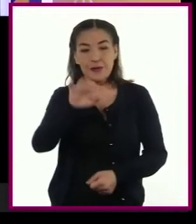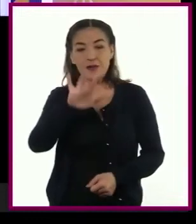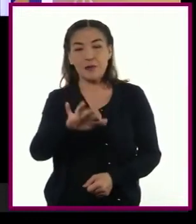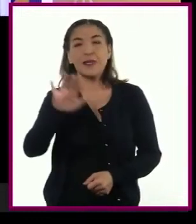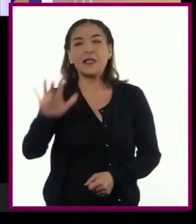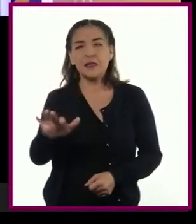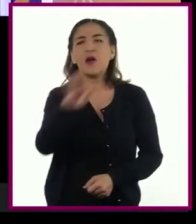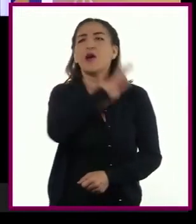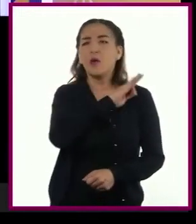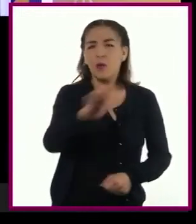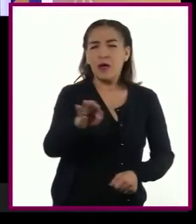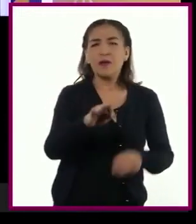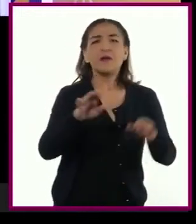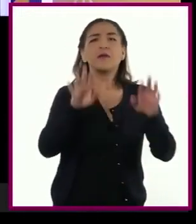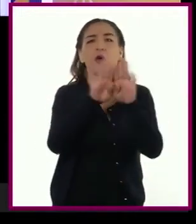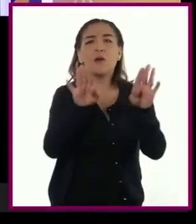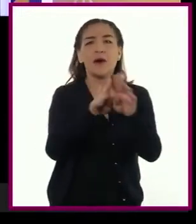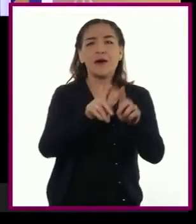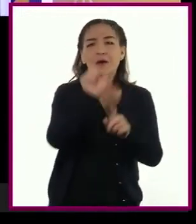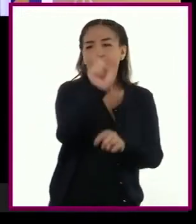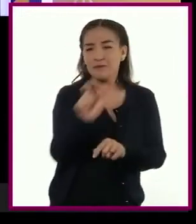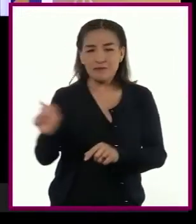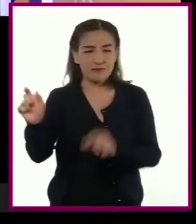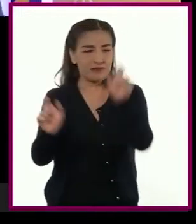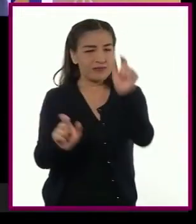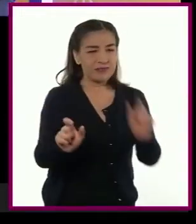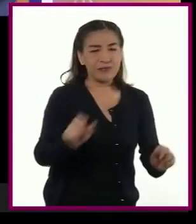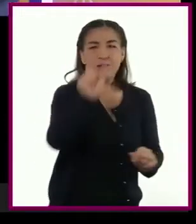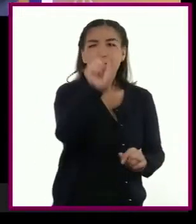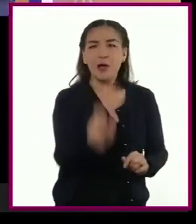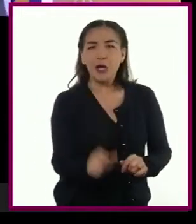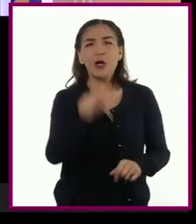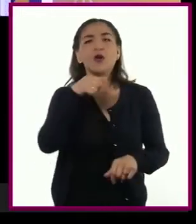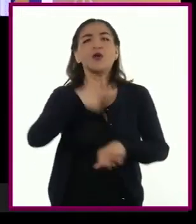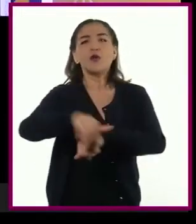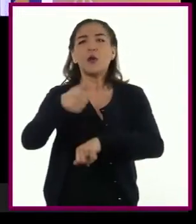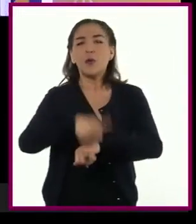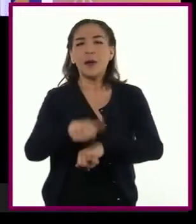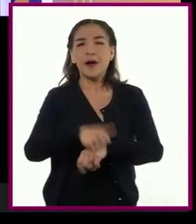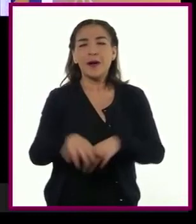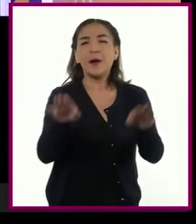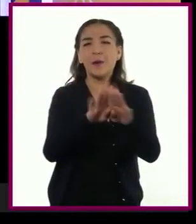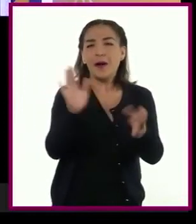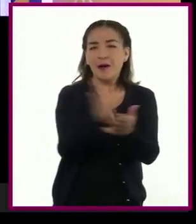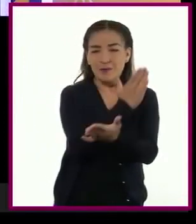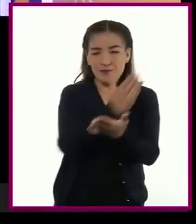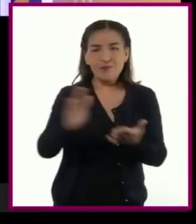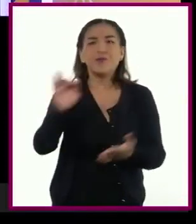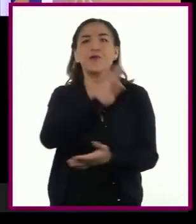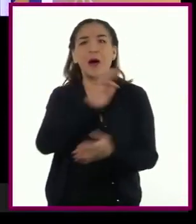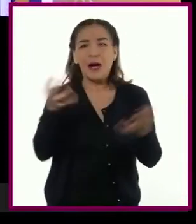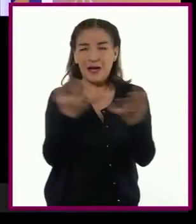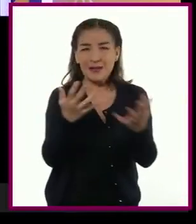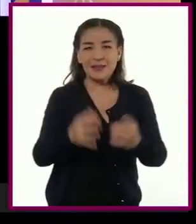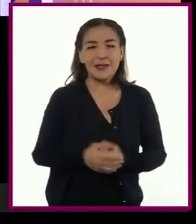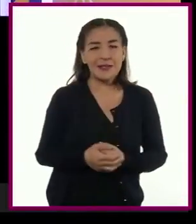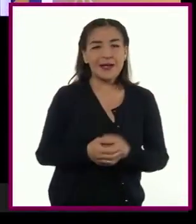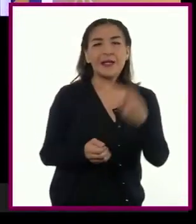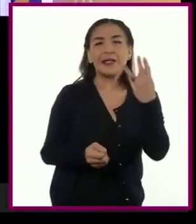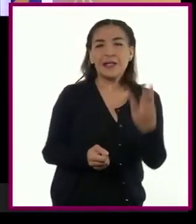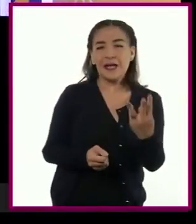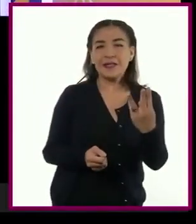1155, se puede descomponer como el producto de números primos. En este caso, son